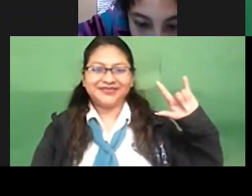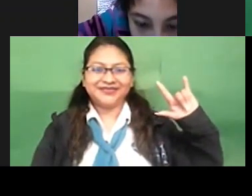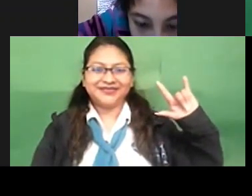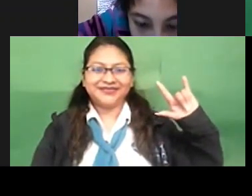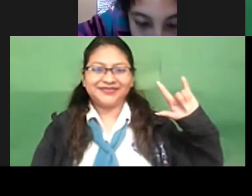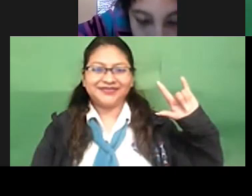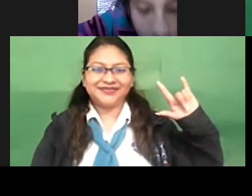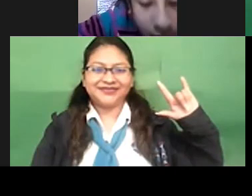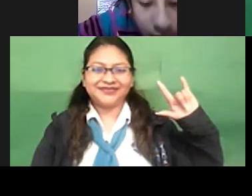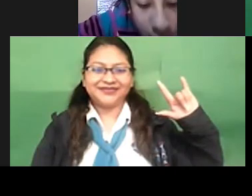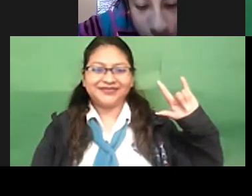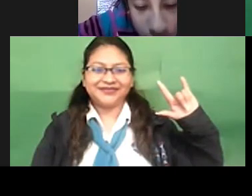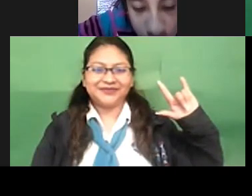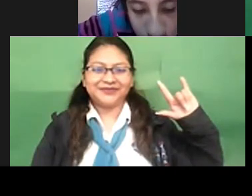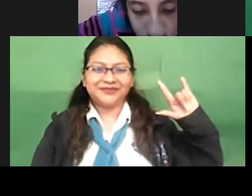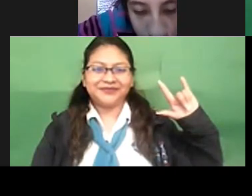3, 1, 2 y 3, sonría.